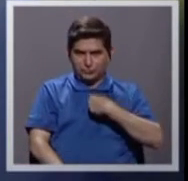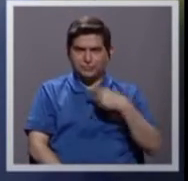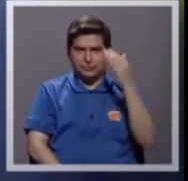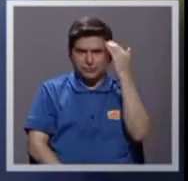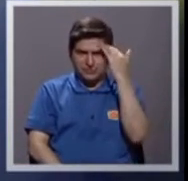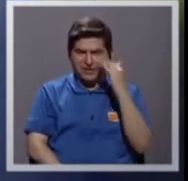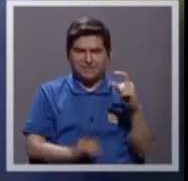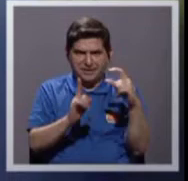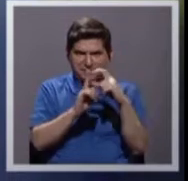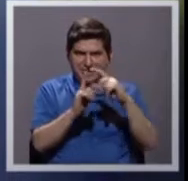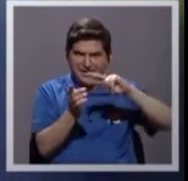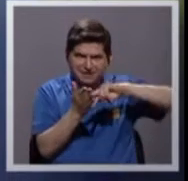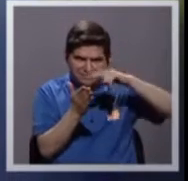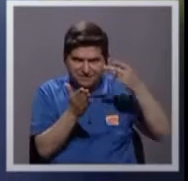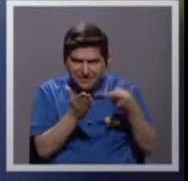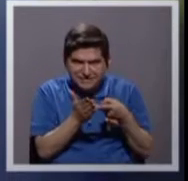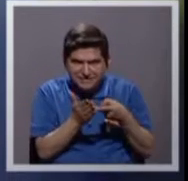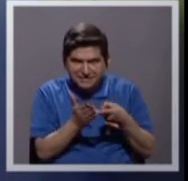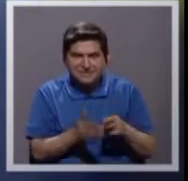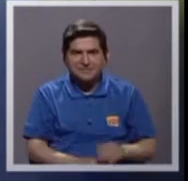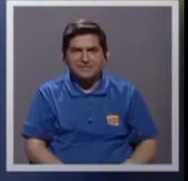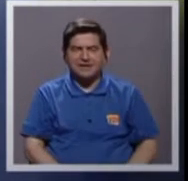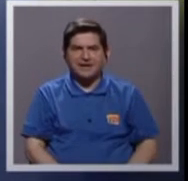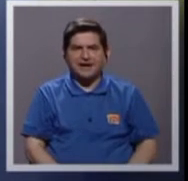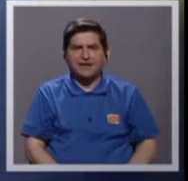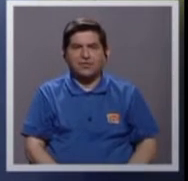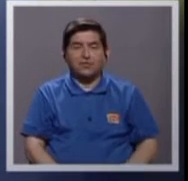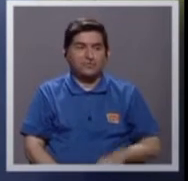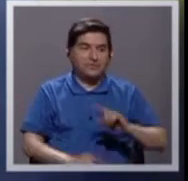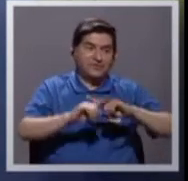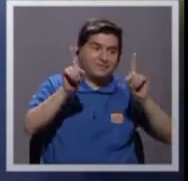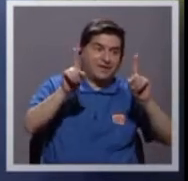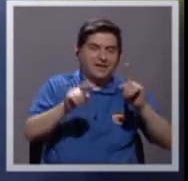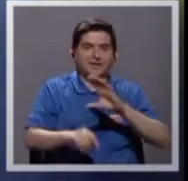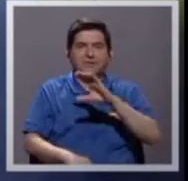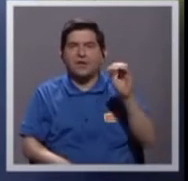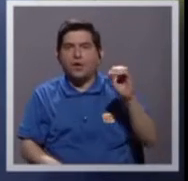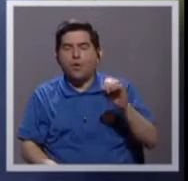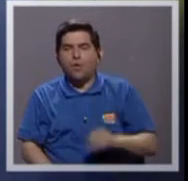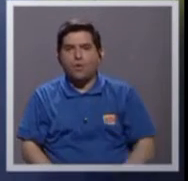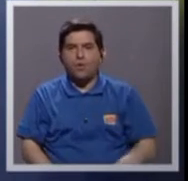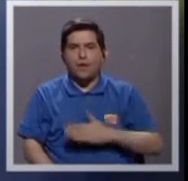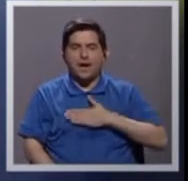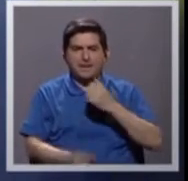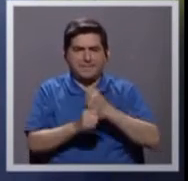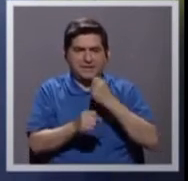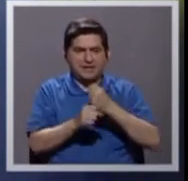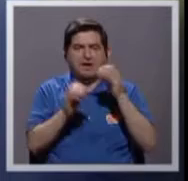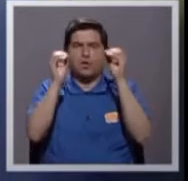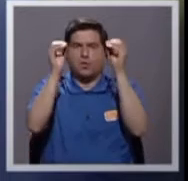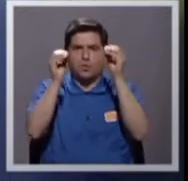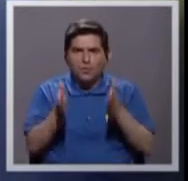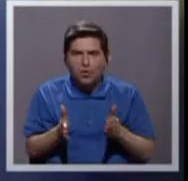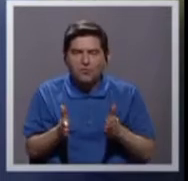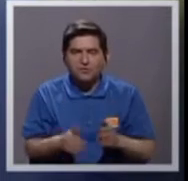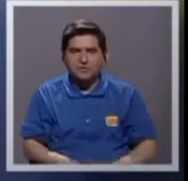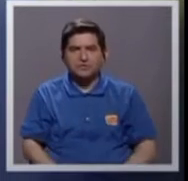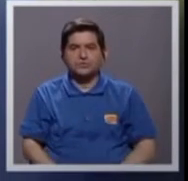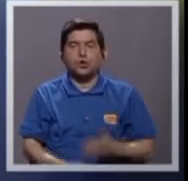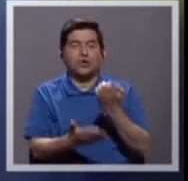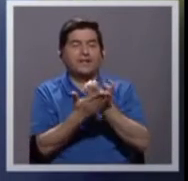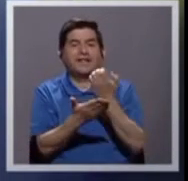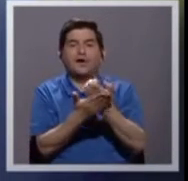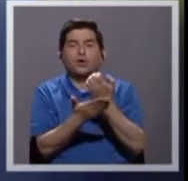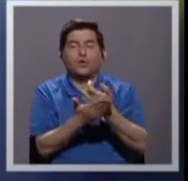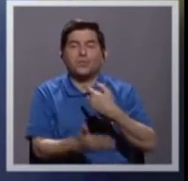que esa palabra quiere decir lo que quiere decir, o dentro de mi tarea de profesor de